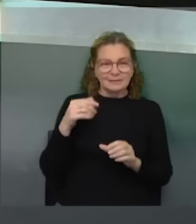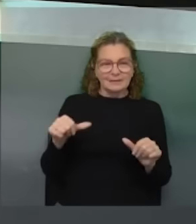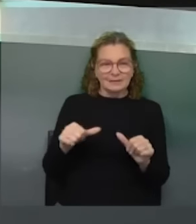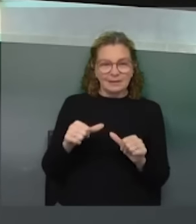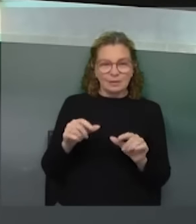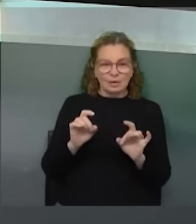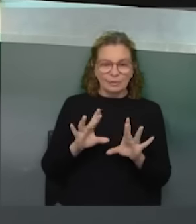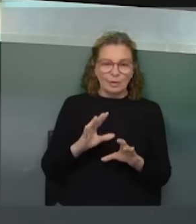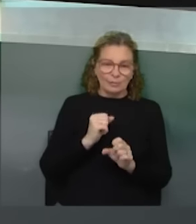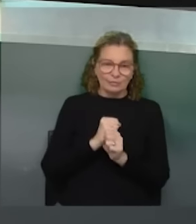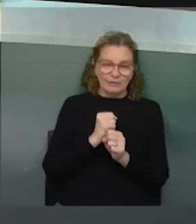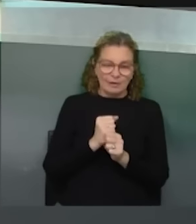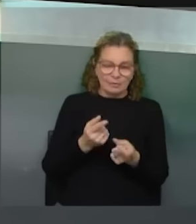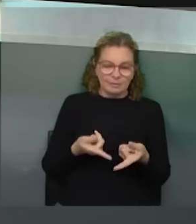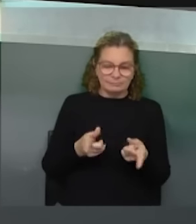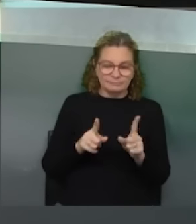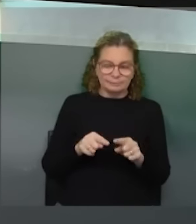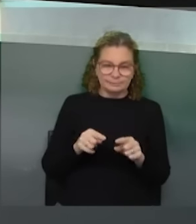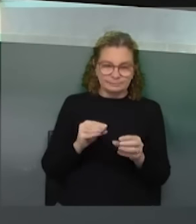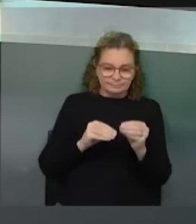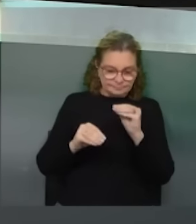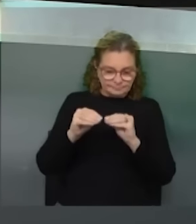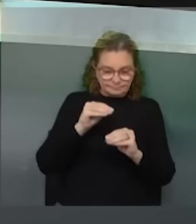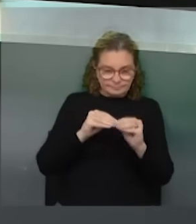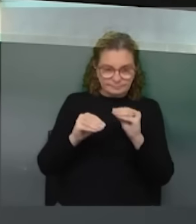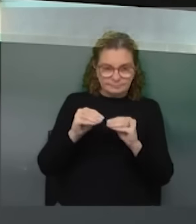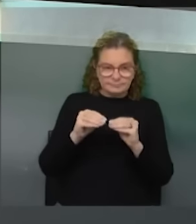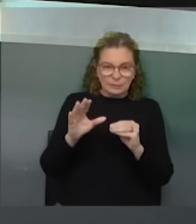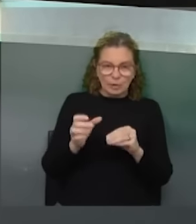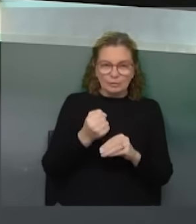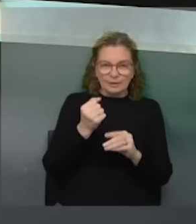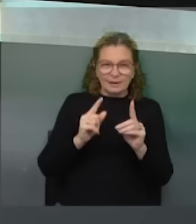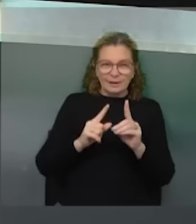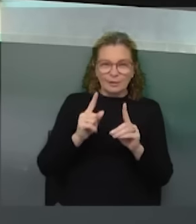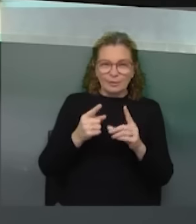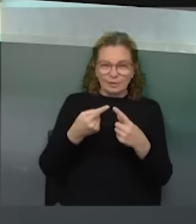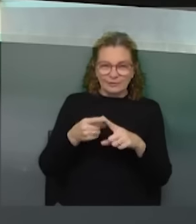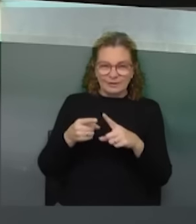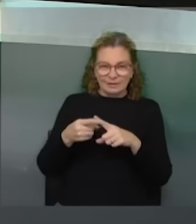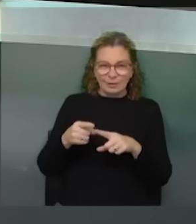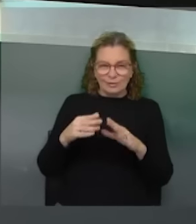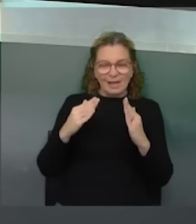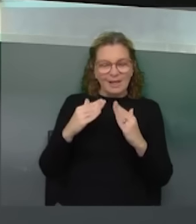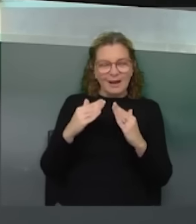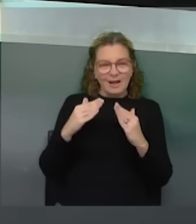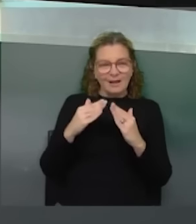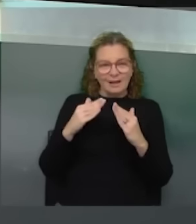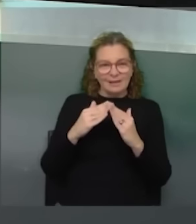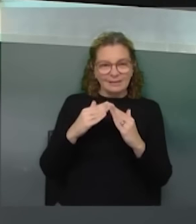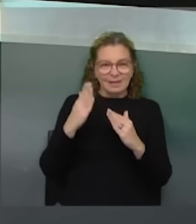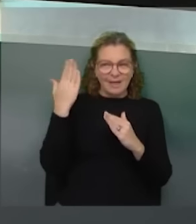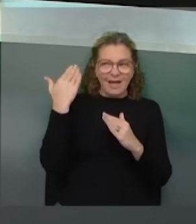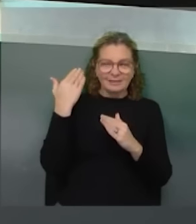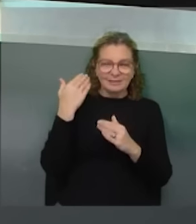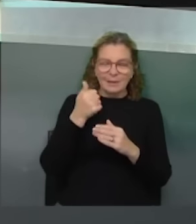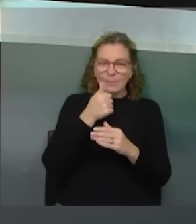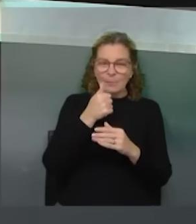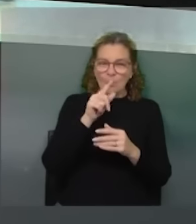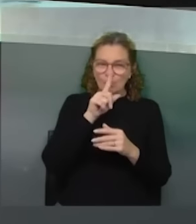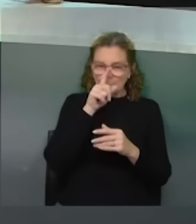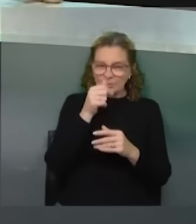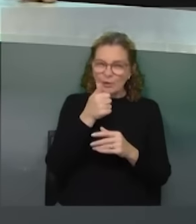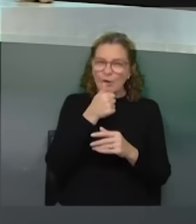naturalmente un trabajo de reconstrucción que permitió encontrar algunos vestigios de la vivienda original de los tiempos de Montevideo